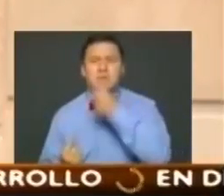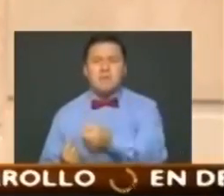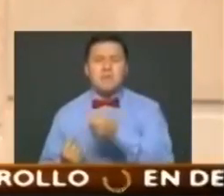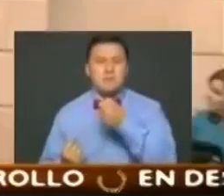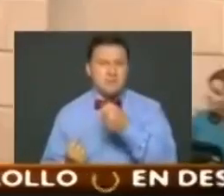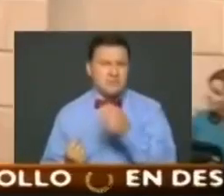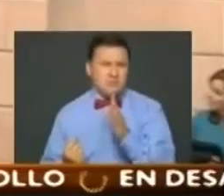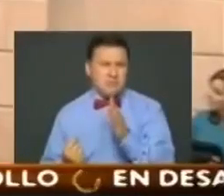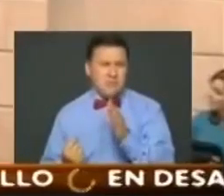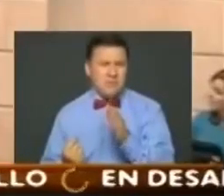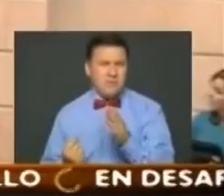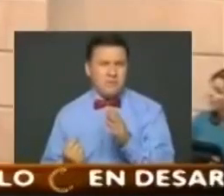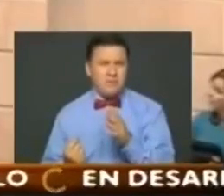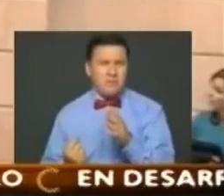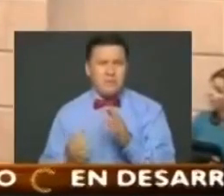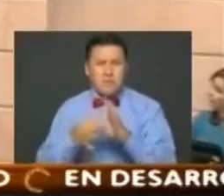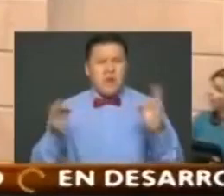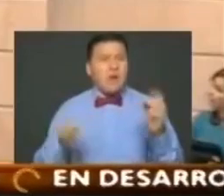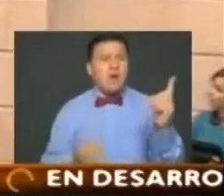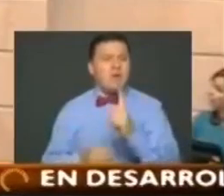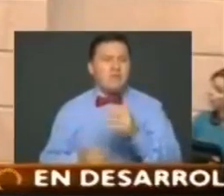una versión libre,